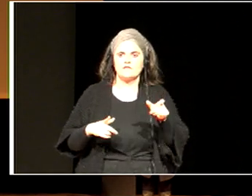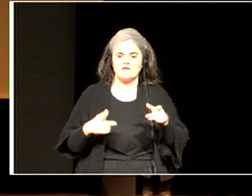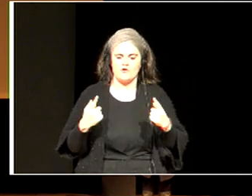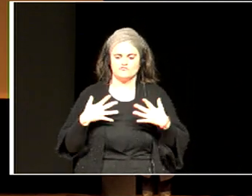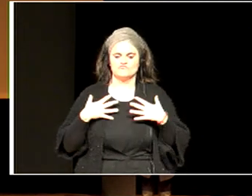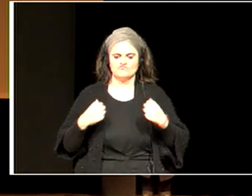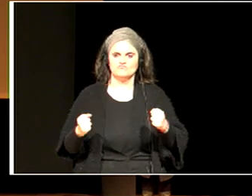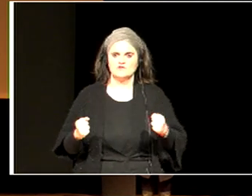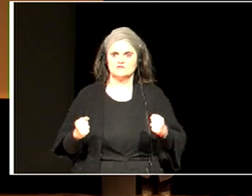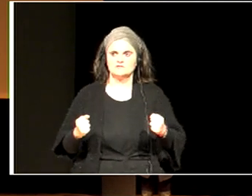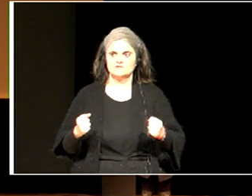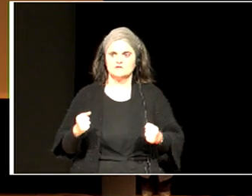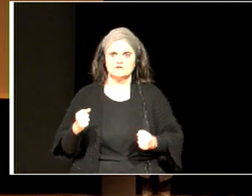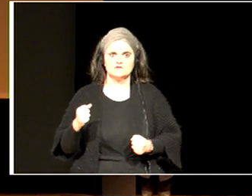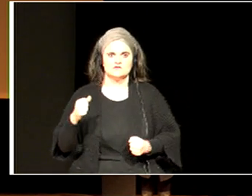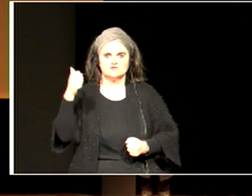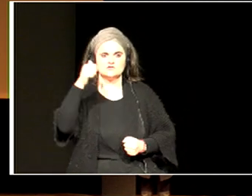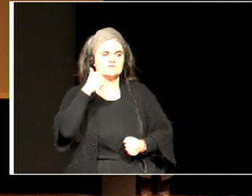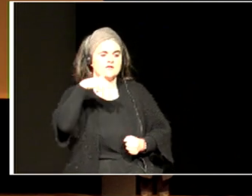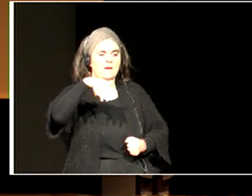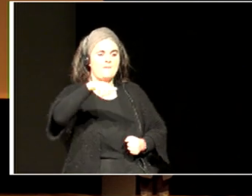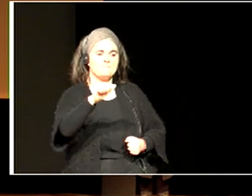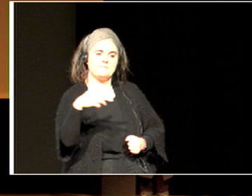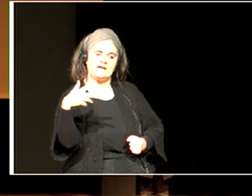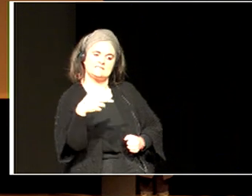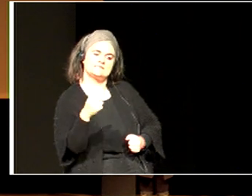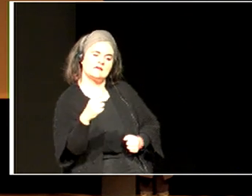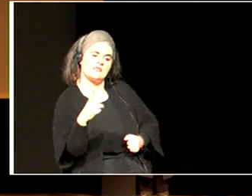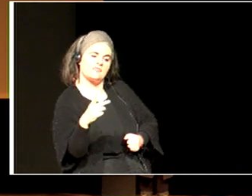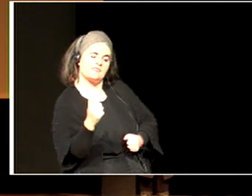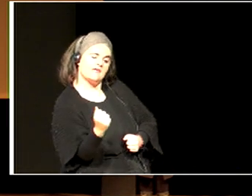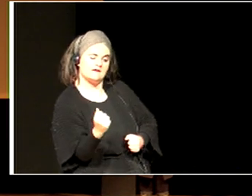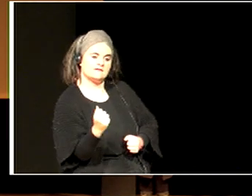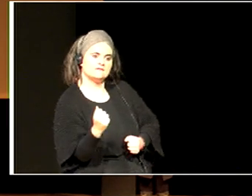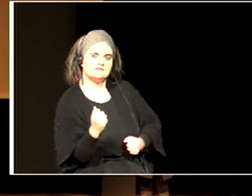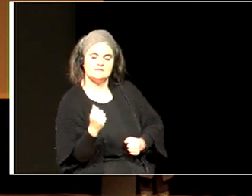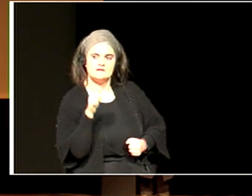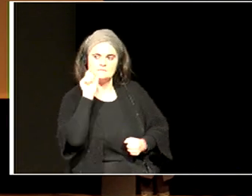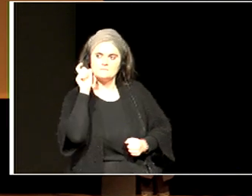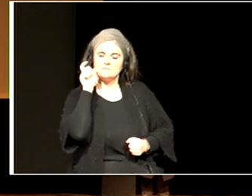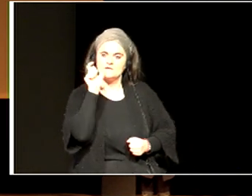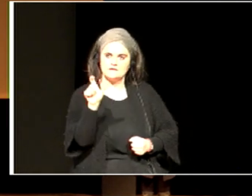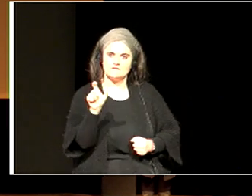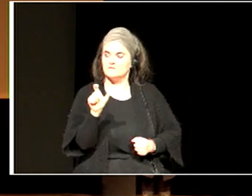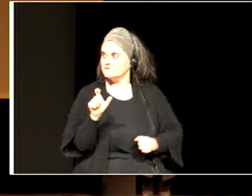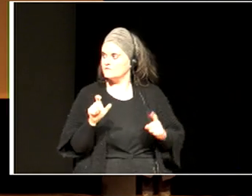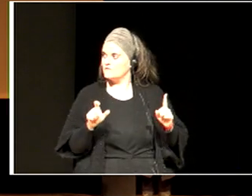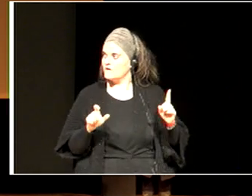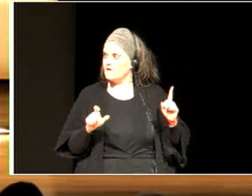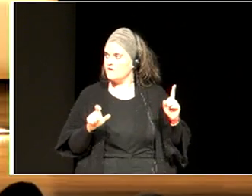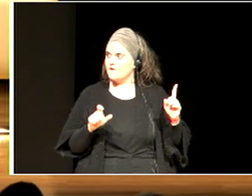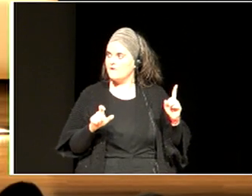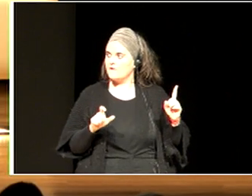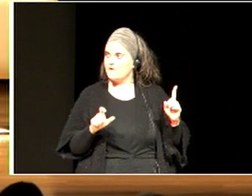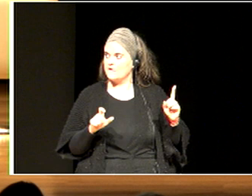para los hombres es la de machada machada del real oviedo si llegase el real oviedo femenino que hubiera